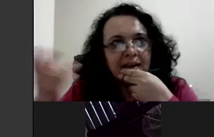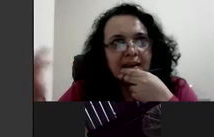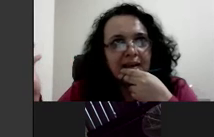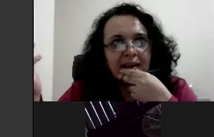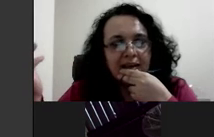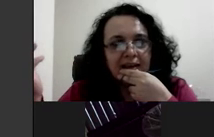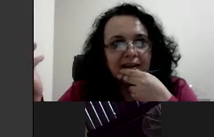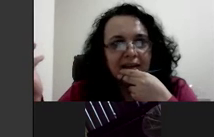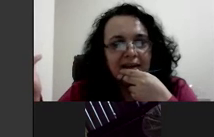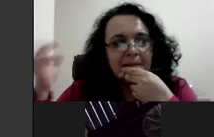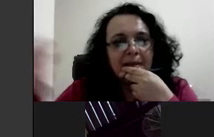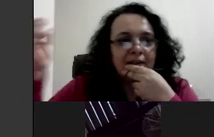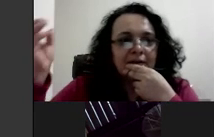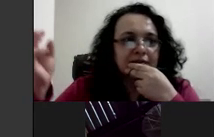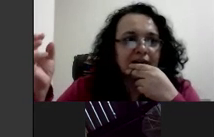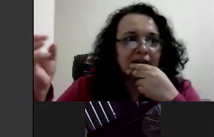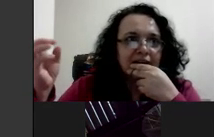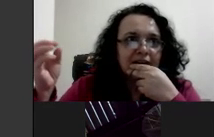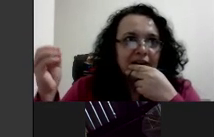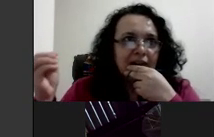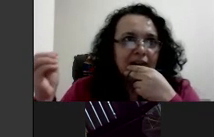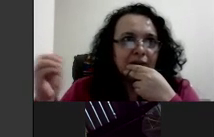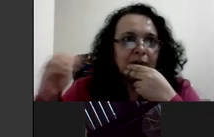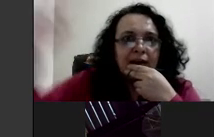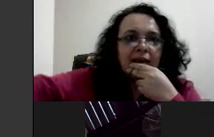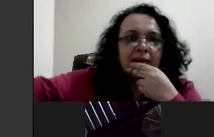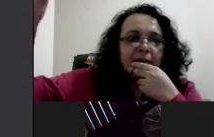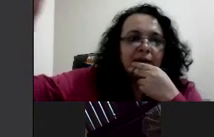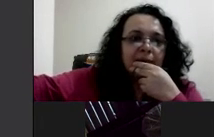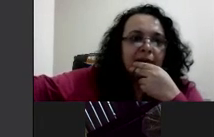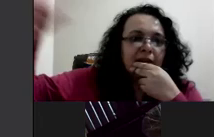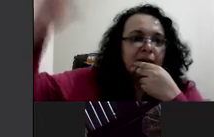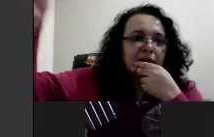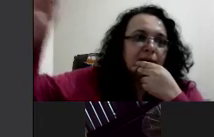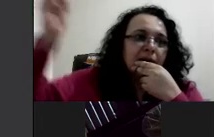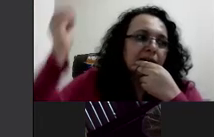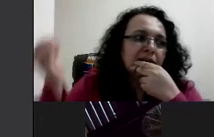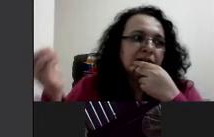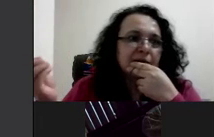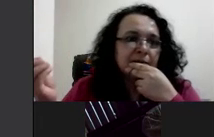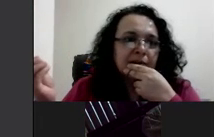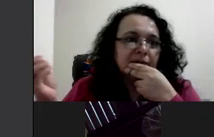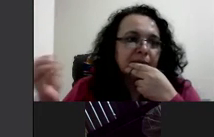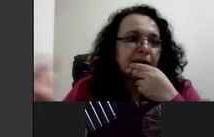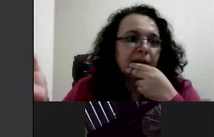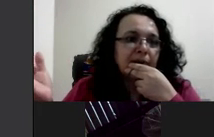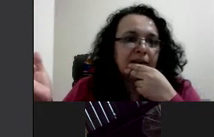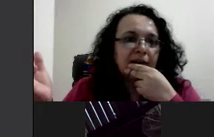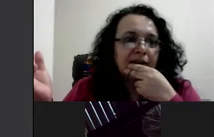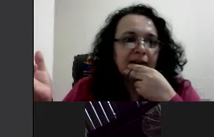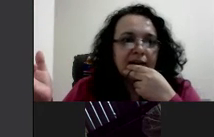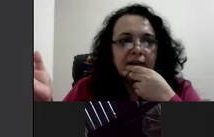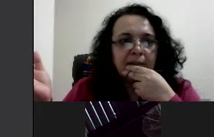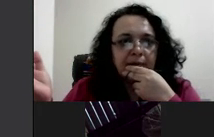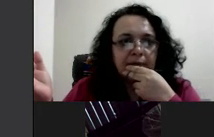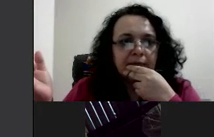ya en el medio. O sea, tú en la calle puedes aprender, en cualquier lugar de native speakers, puedes aprender a